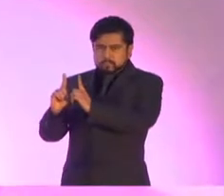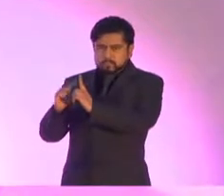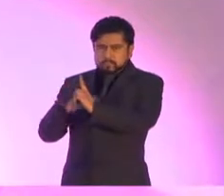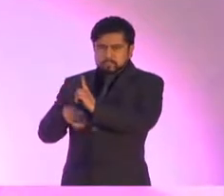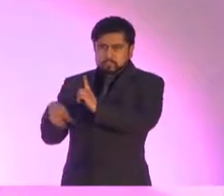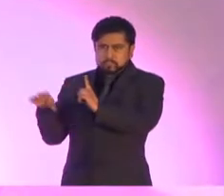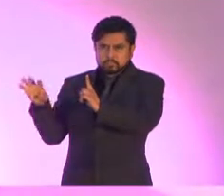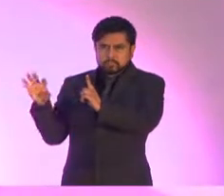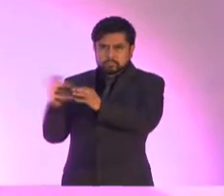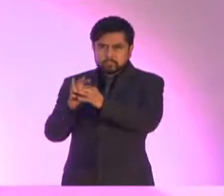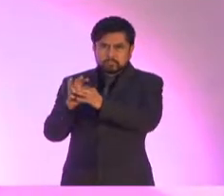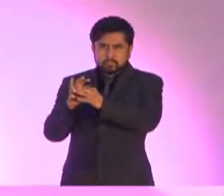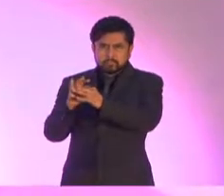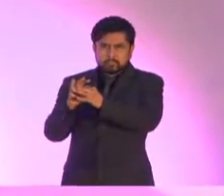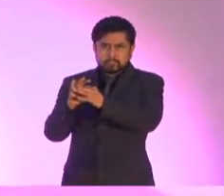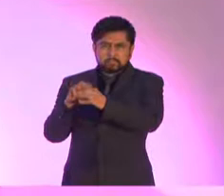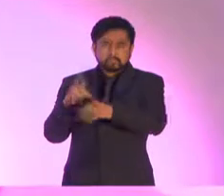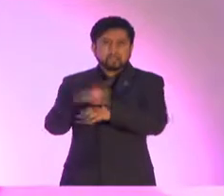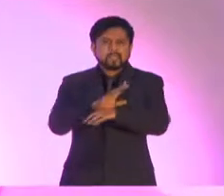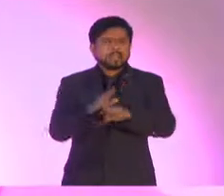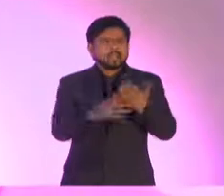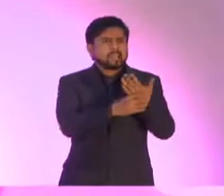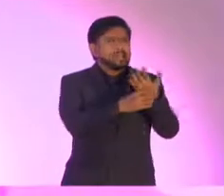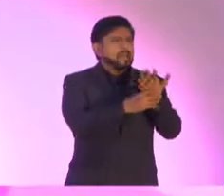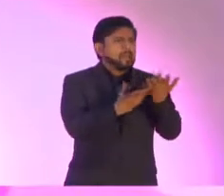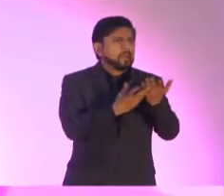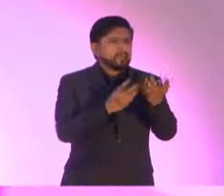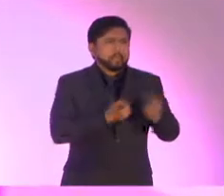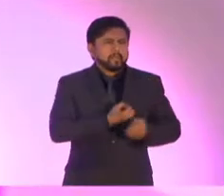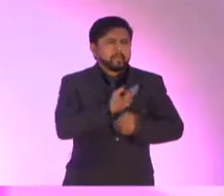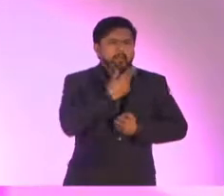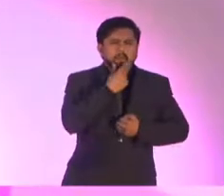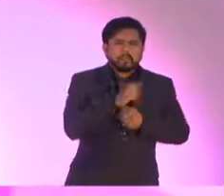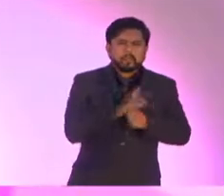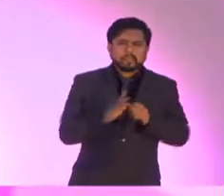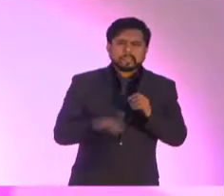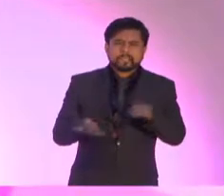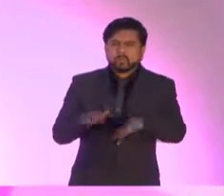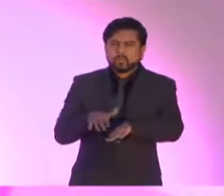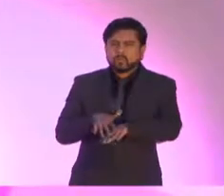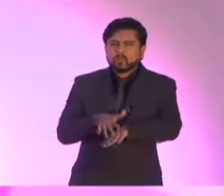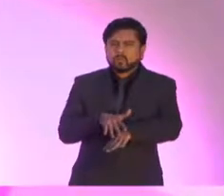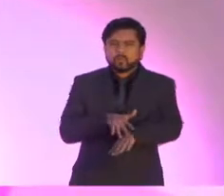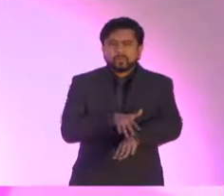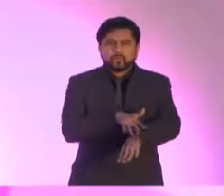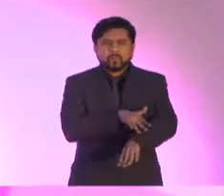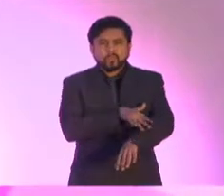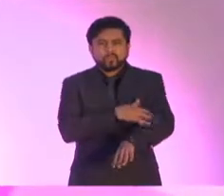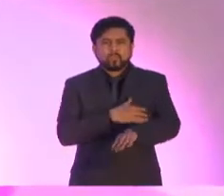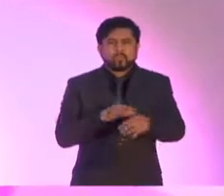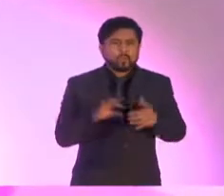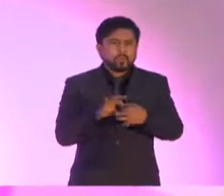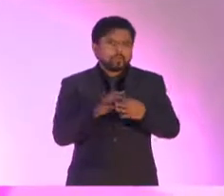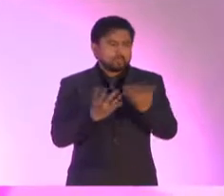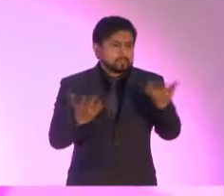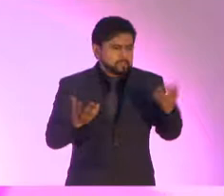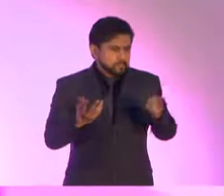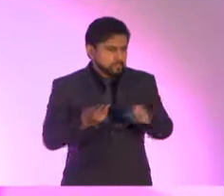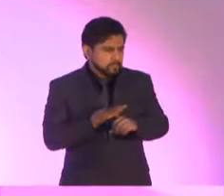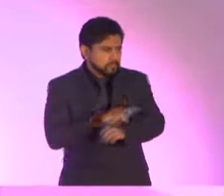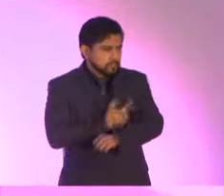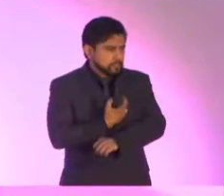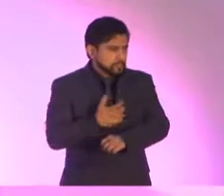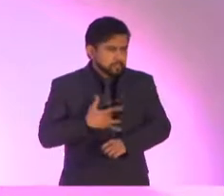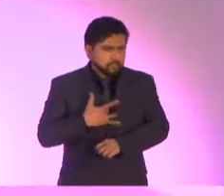pendiendo. La mano del poeta resbala sigilosa, no permite disipar un segundo del cuadro.